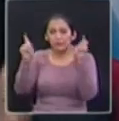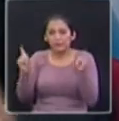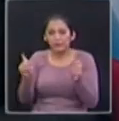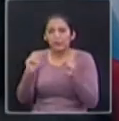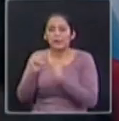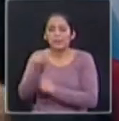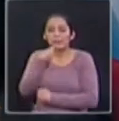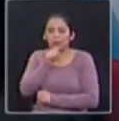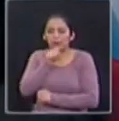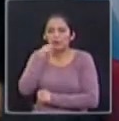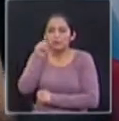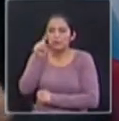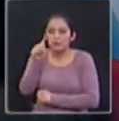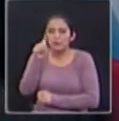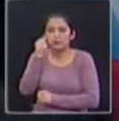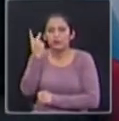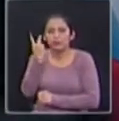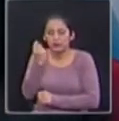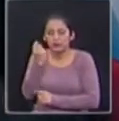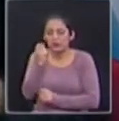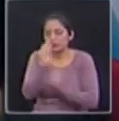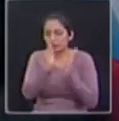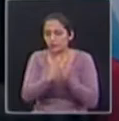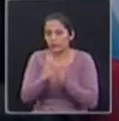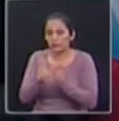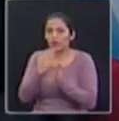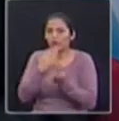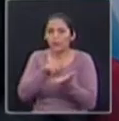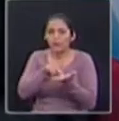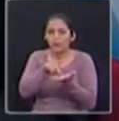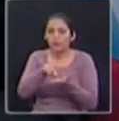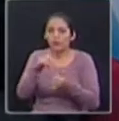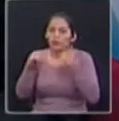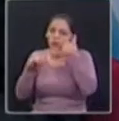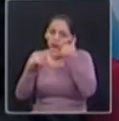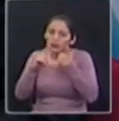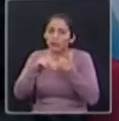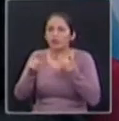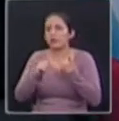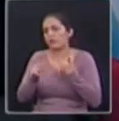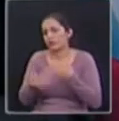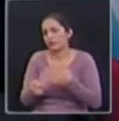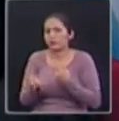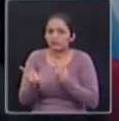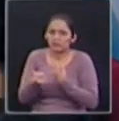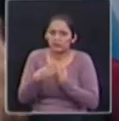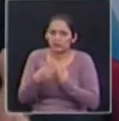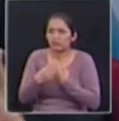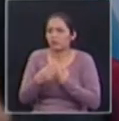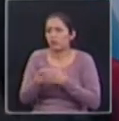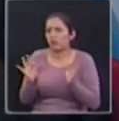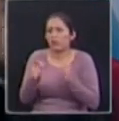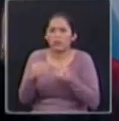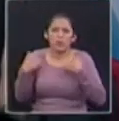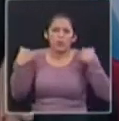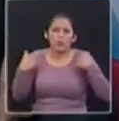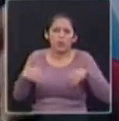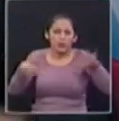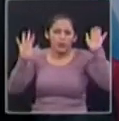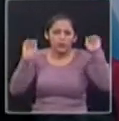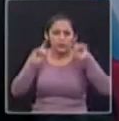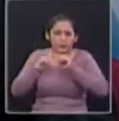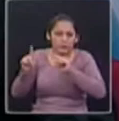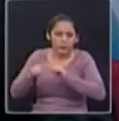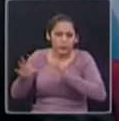que se permita que hagan sus propios medios de pago con celular con internet o cualquier otro mecanismo como existen ya a nivel